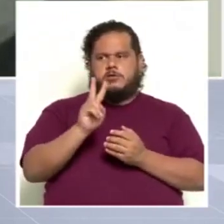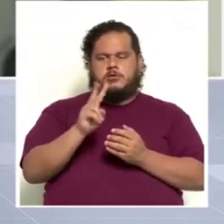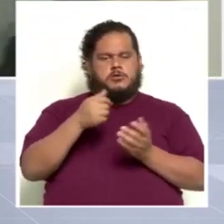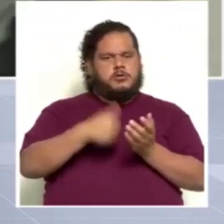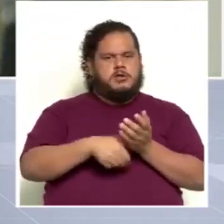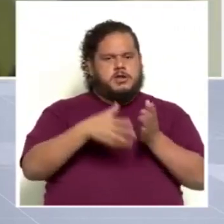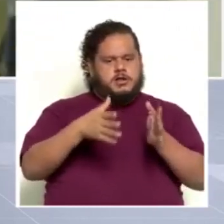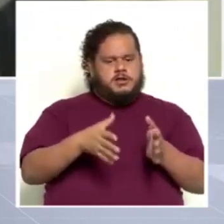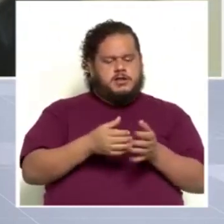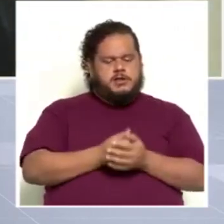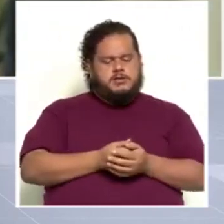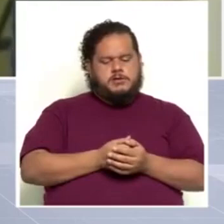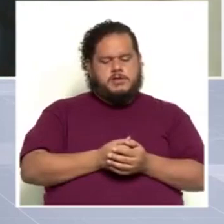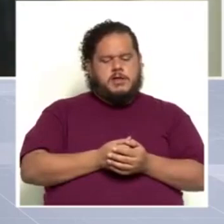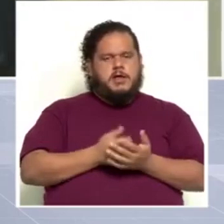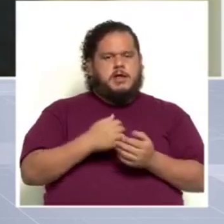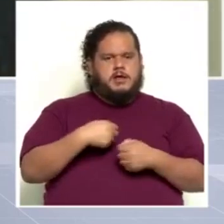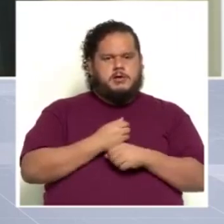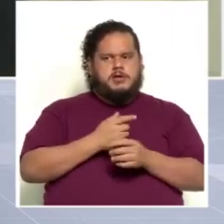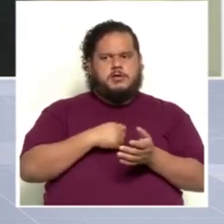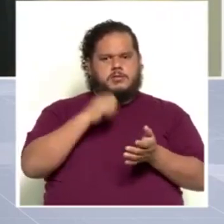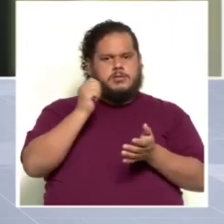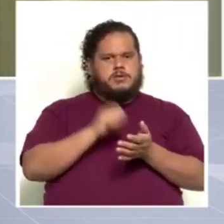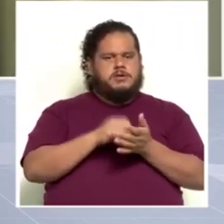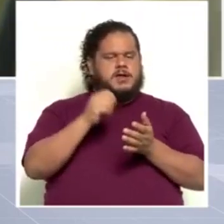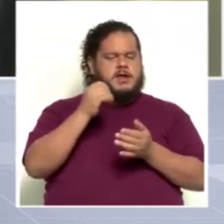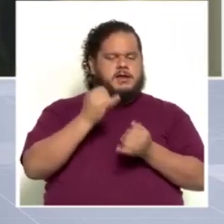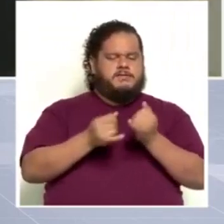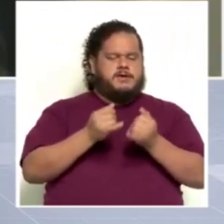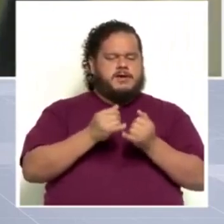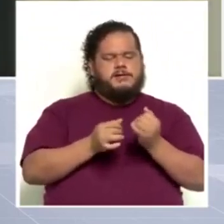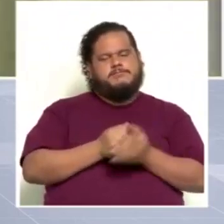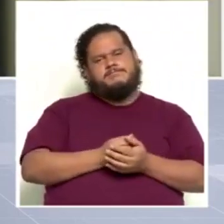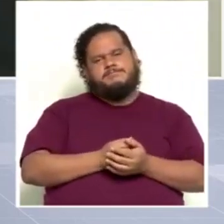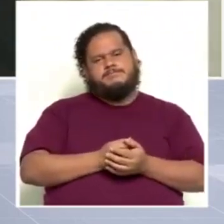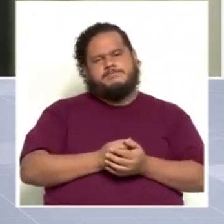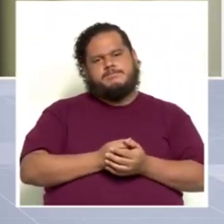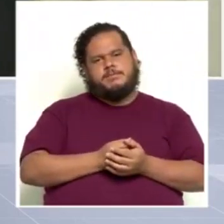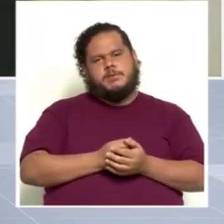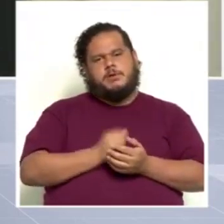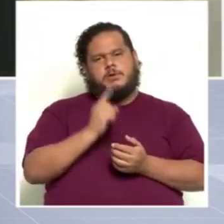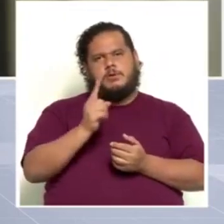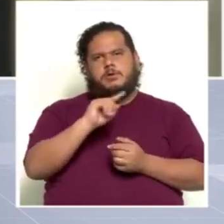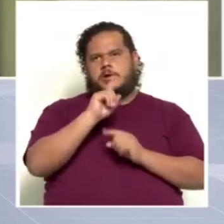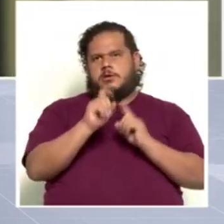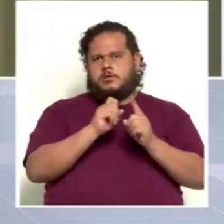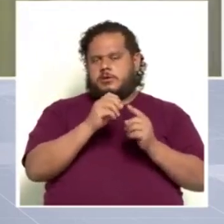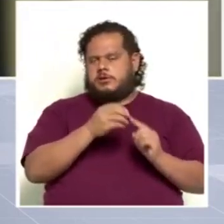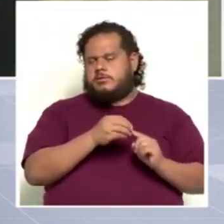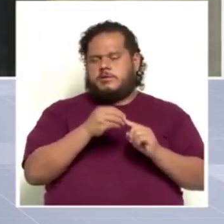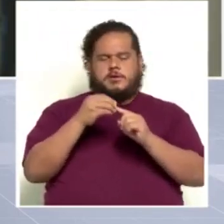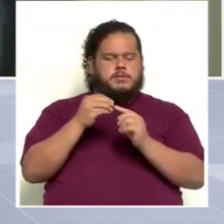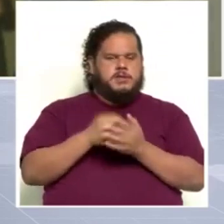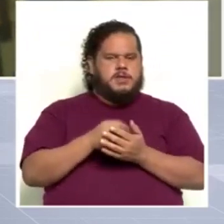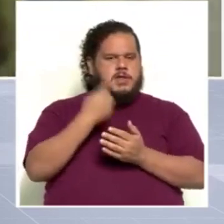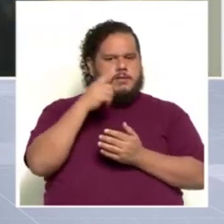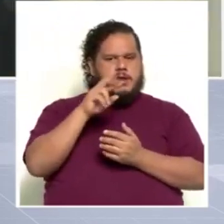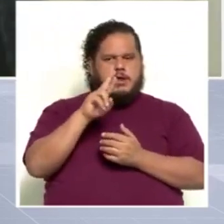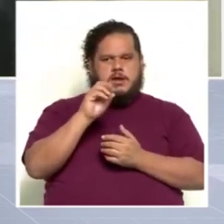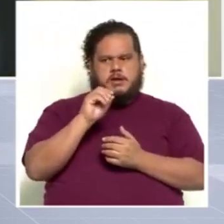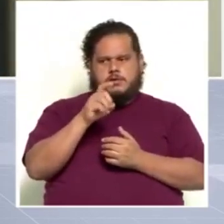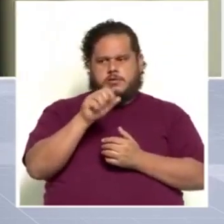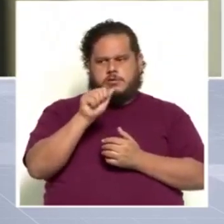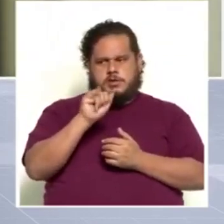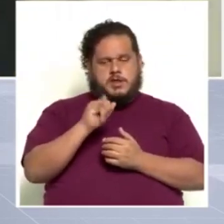y eso los hizo pinchar en el sprint final. Y una consulta especialmente para Roxay, que